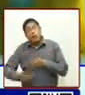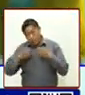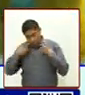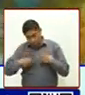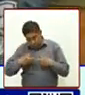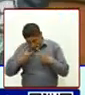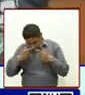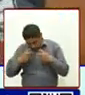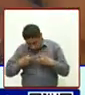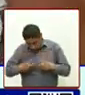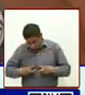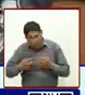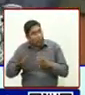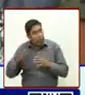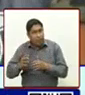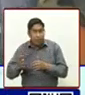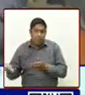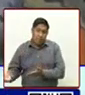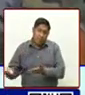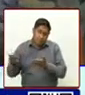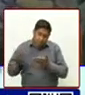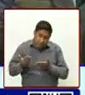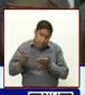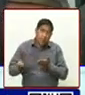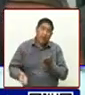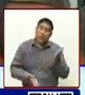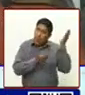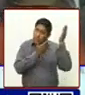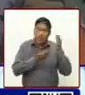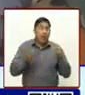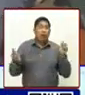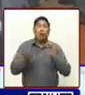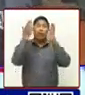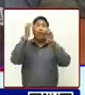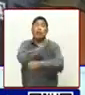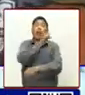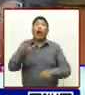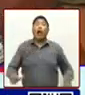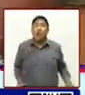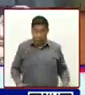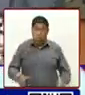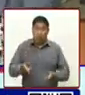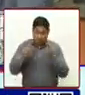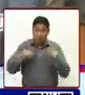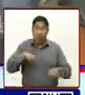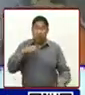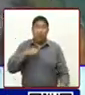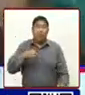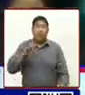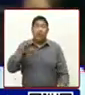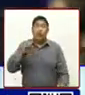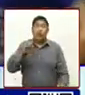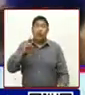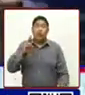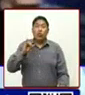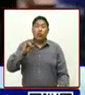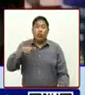serán trasladados, serán llevados hacia Coripata. Y estamos aquí justamente con el alcalde que nos acompaña. Alcalde, buenas